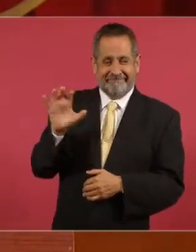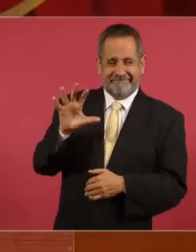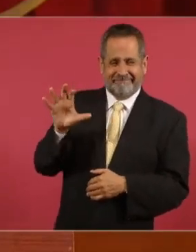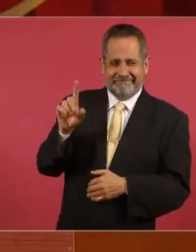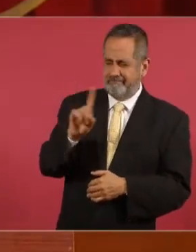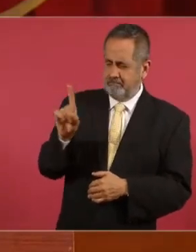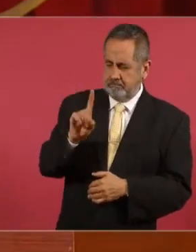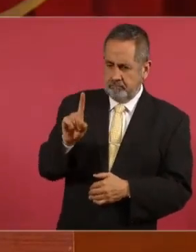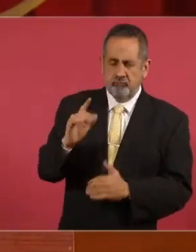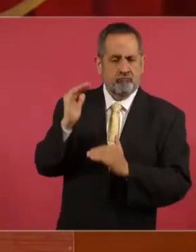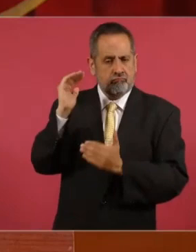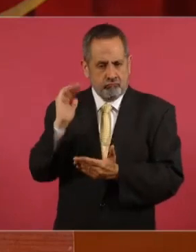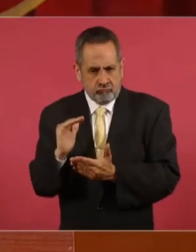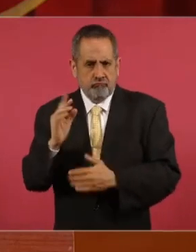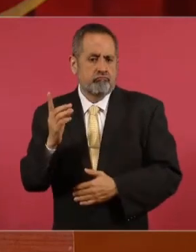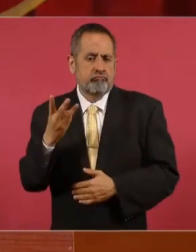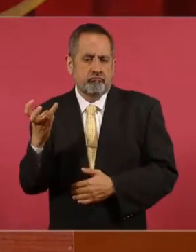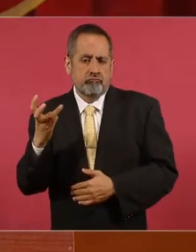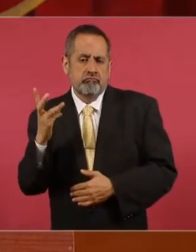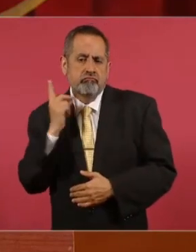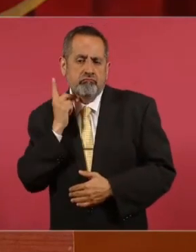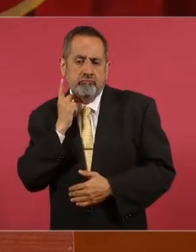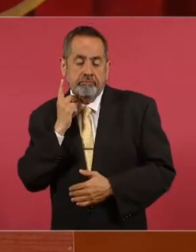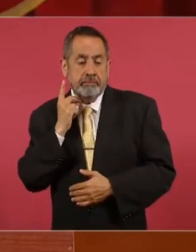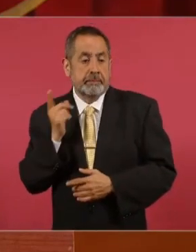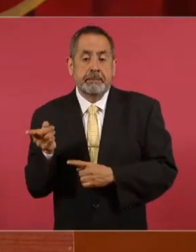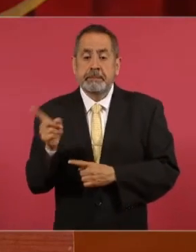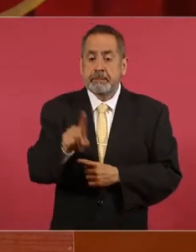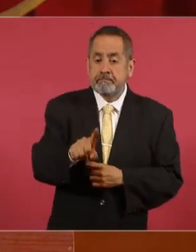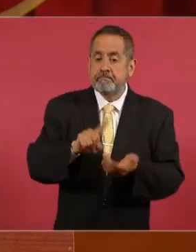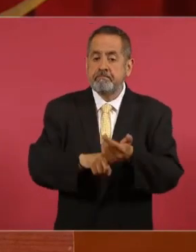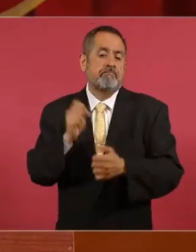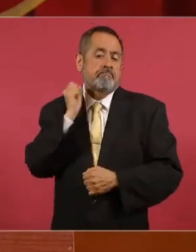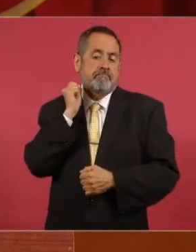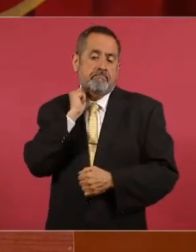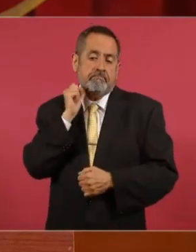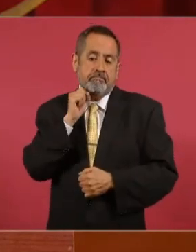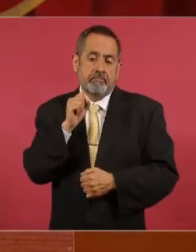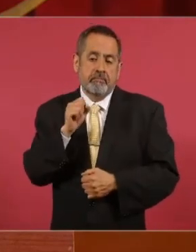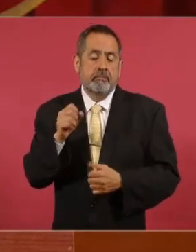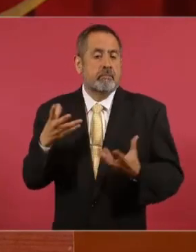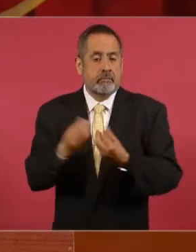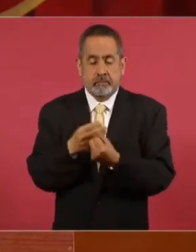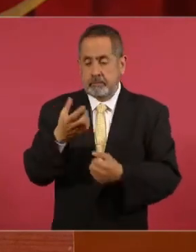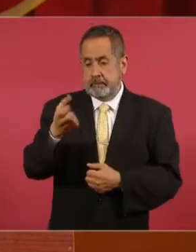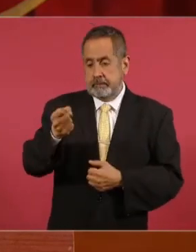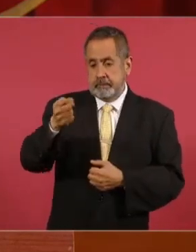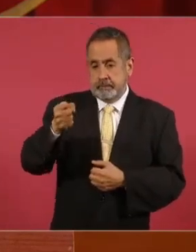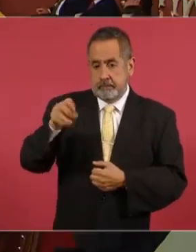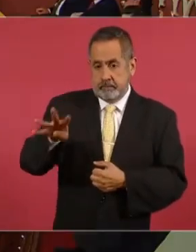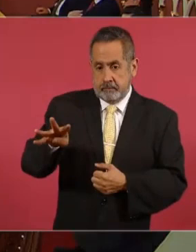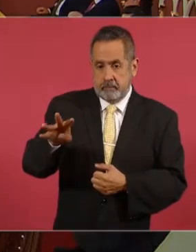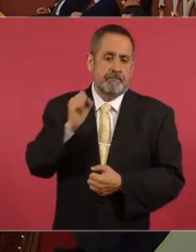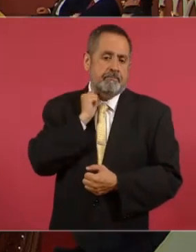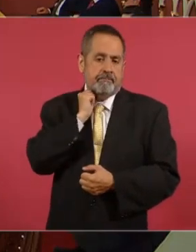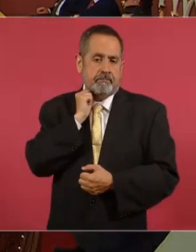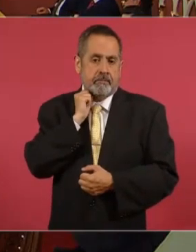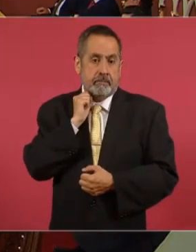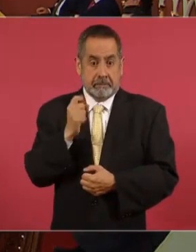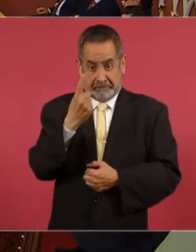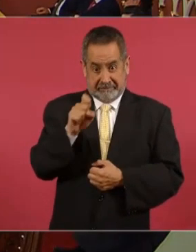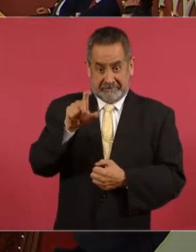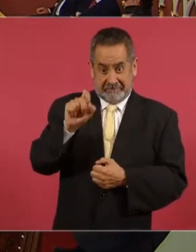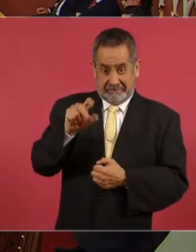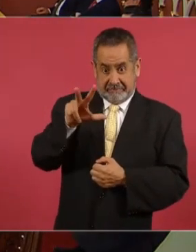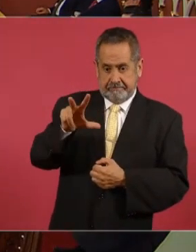500, y el Senado se conformará con 64 y no con